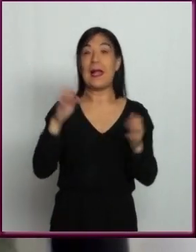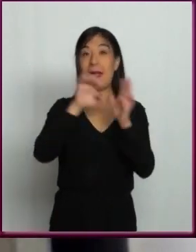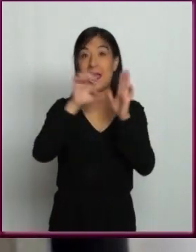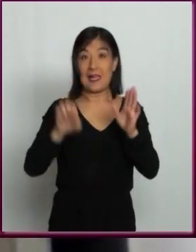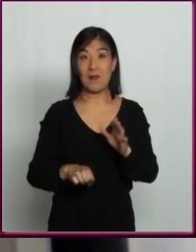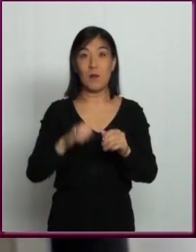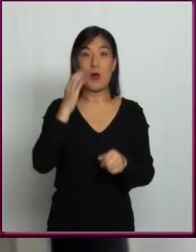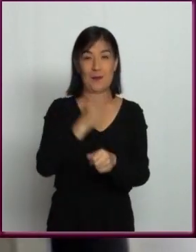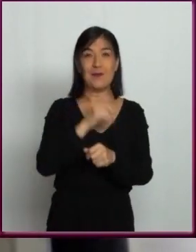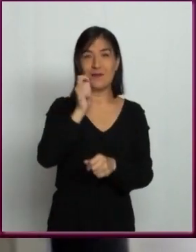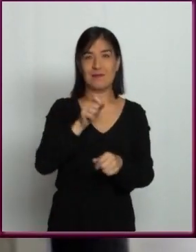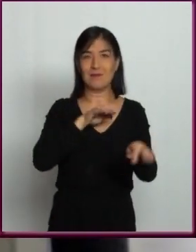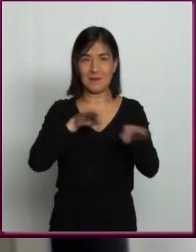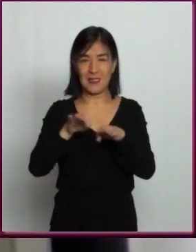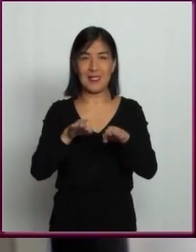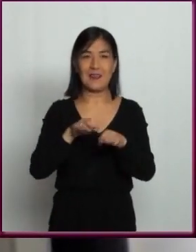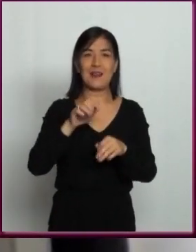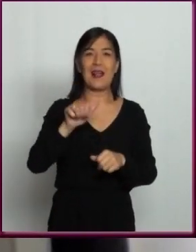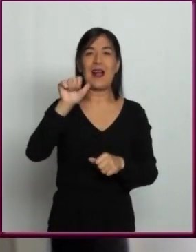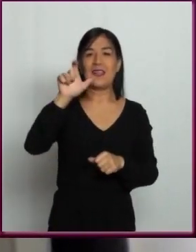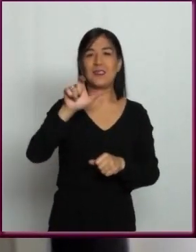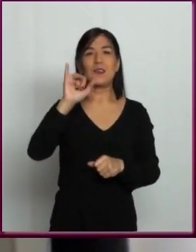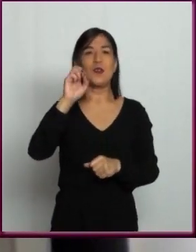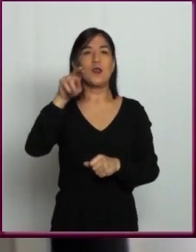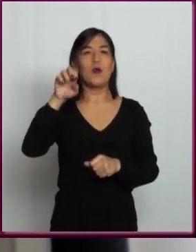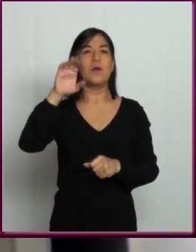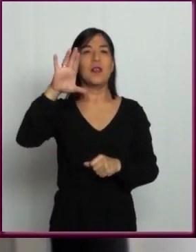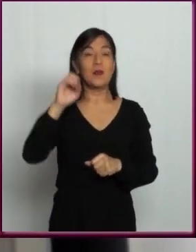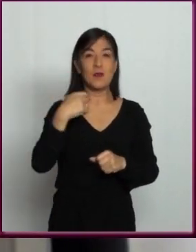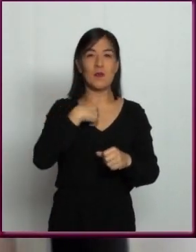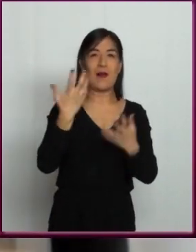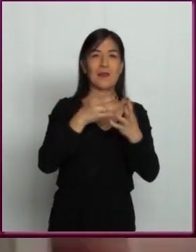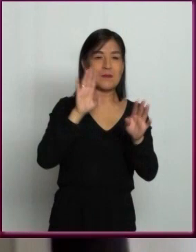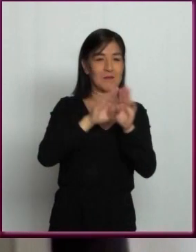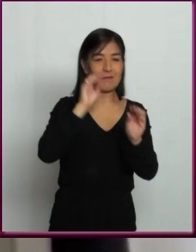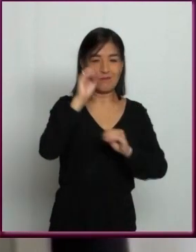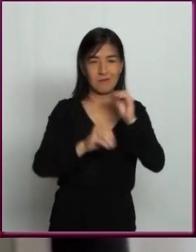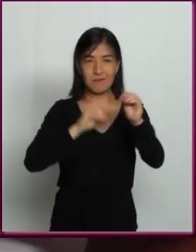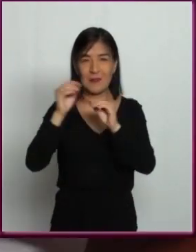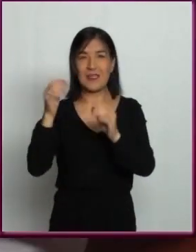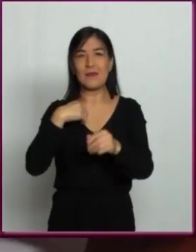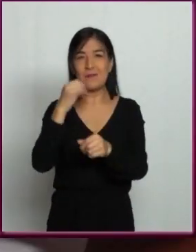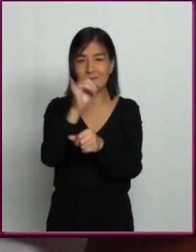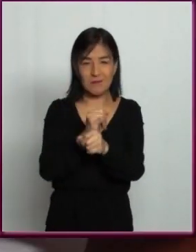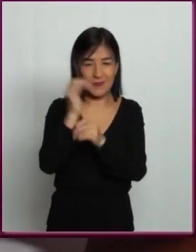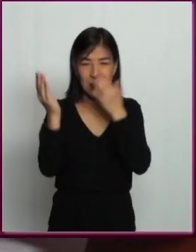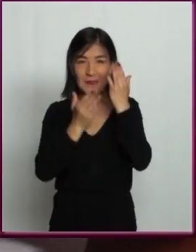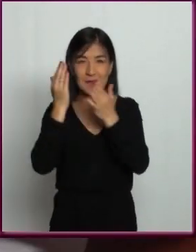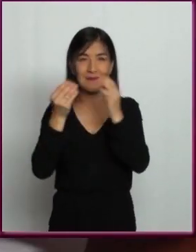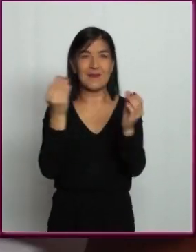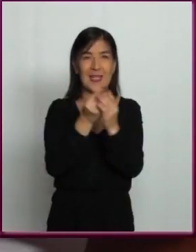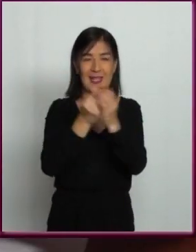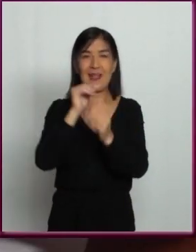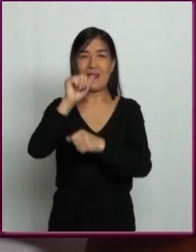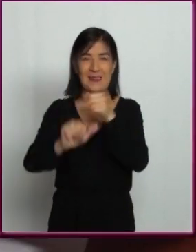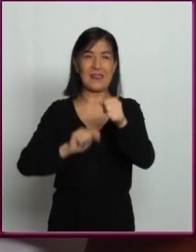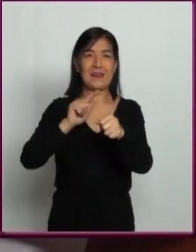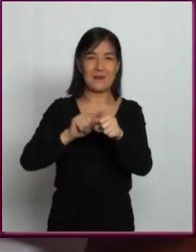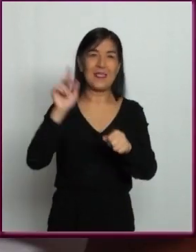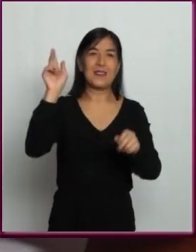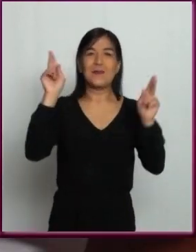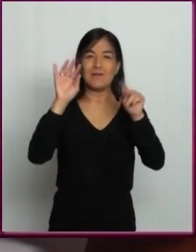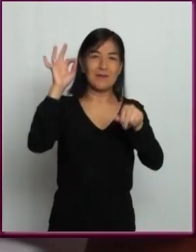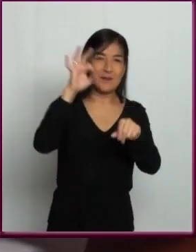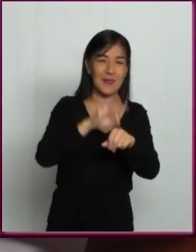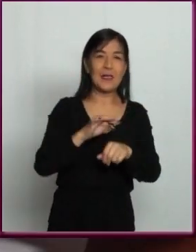ejemplo, en este trabajo taxonómico, que es el que yo realizo, el estudio de las especies. Sin embargo, no es cierto.